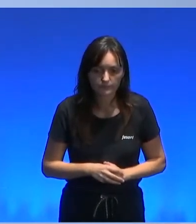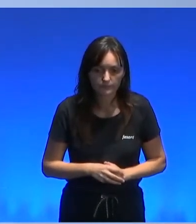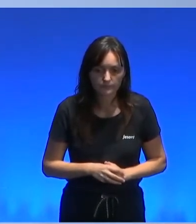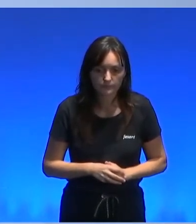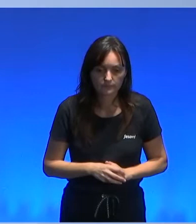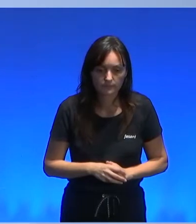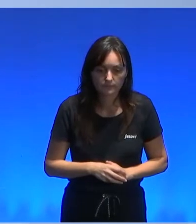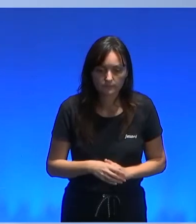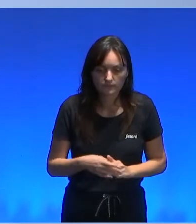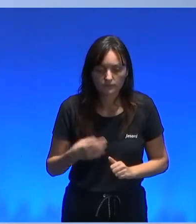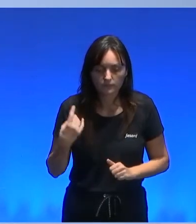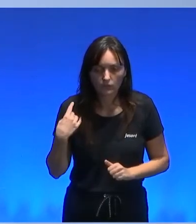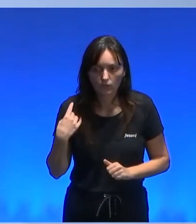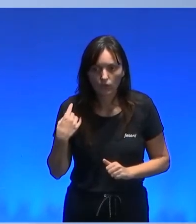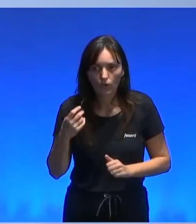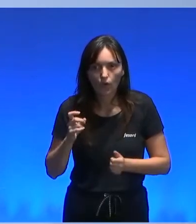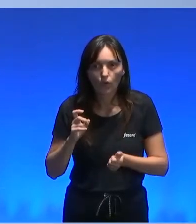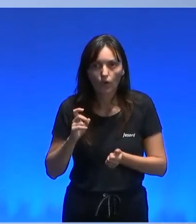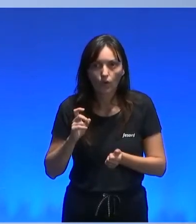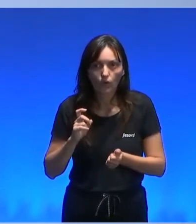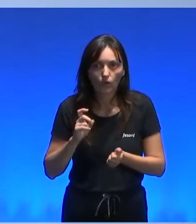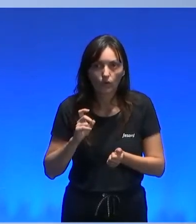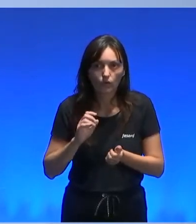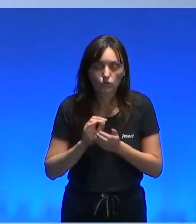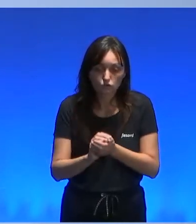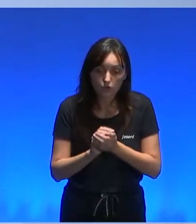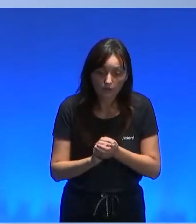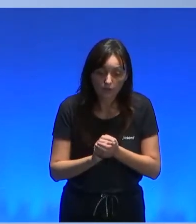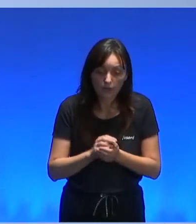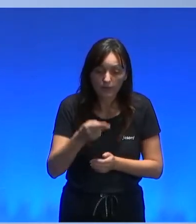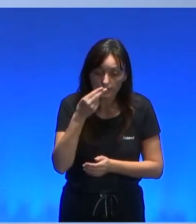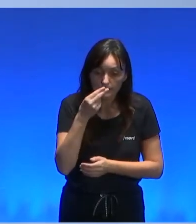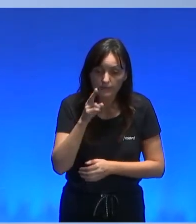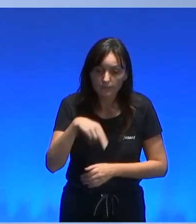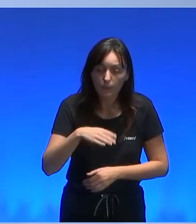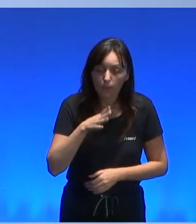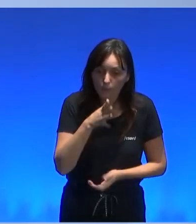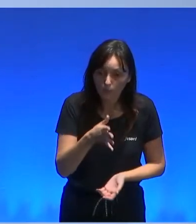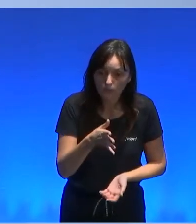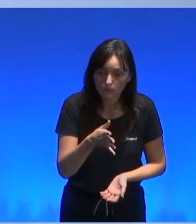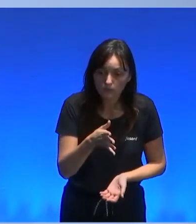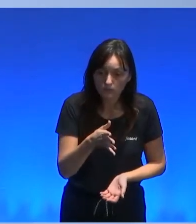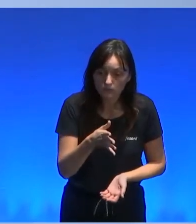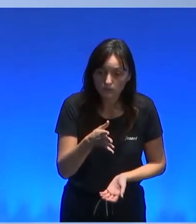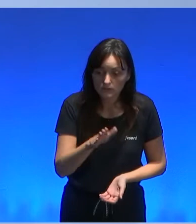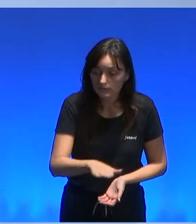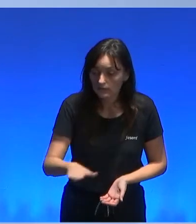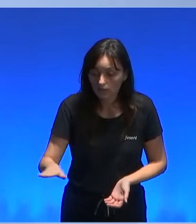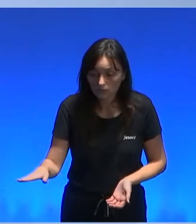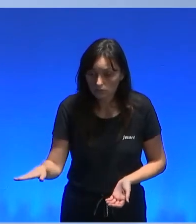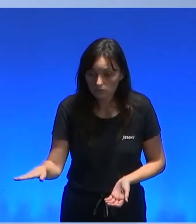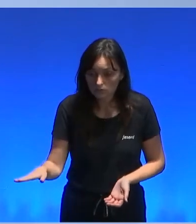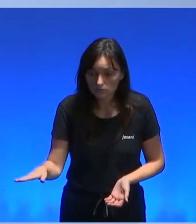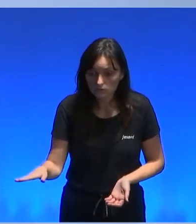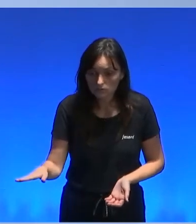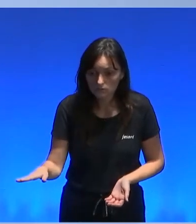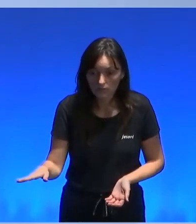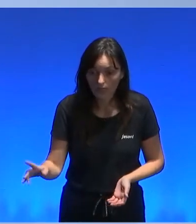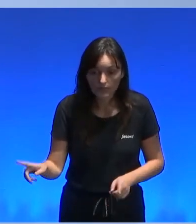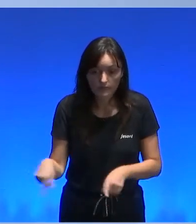El otro aspecto interesante del sorteo es que los mismos niños se dan cuenta que no tienen